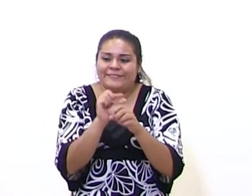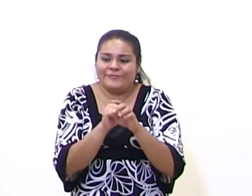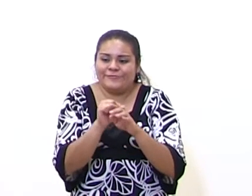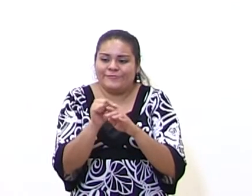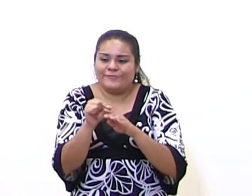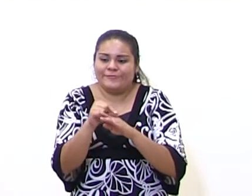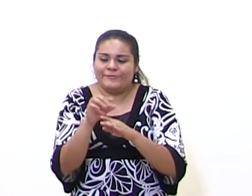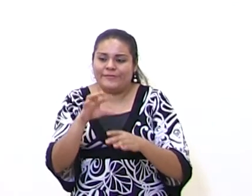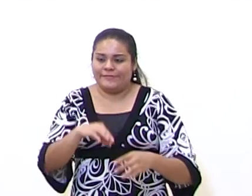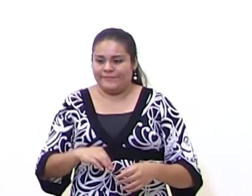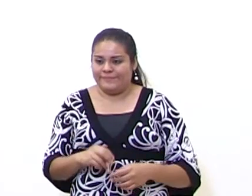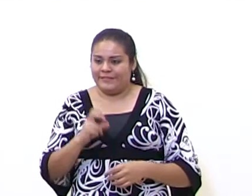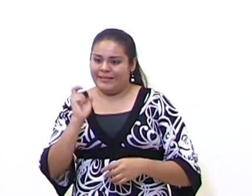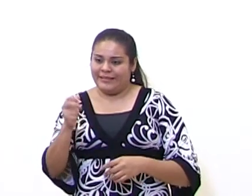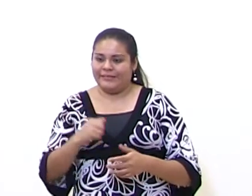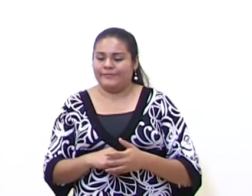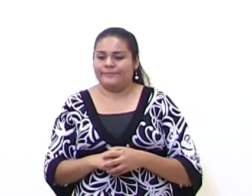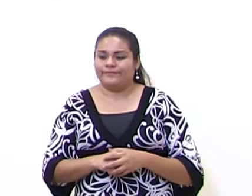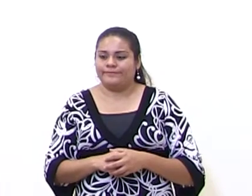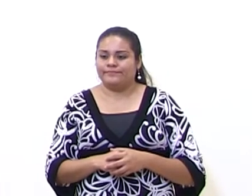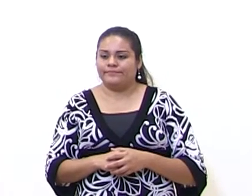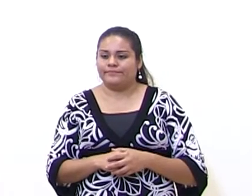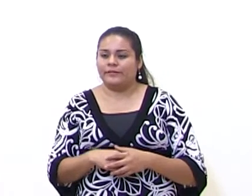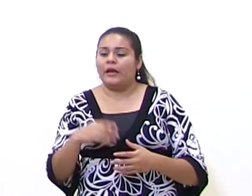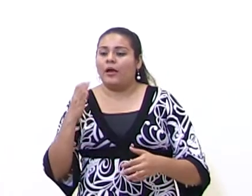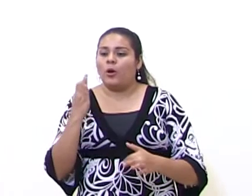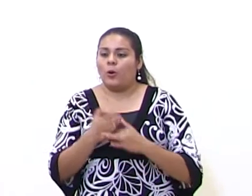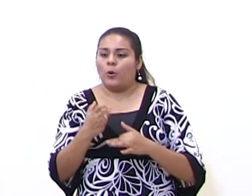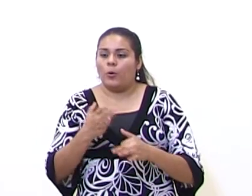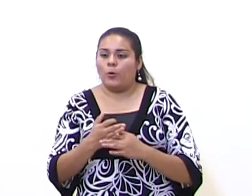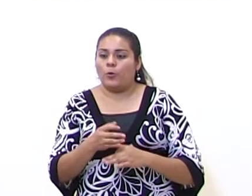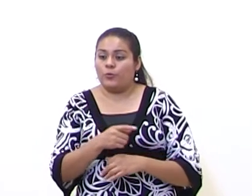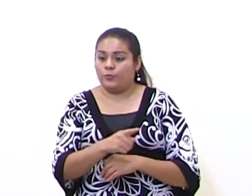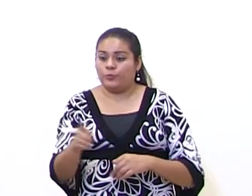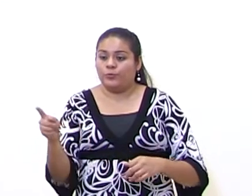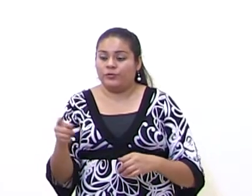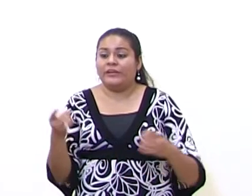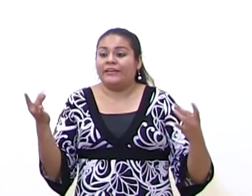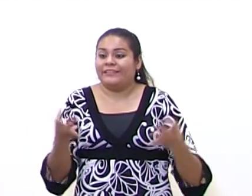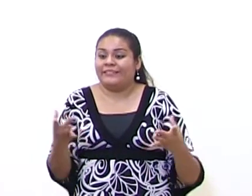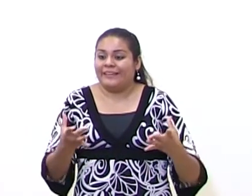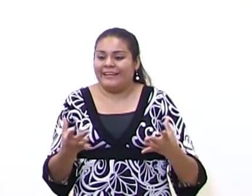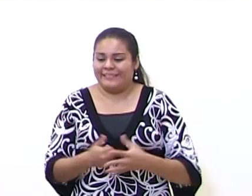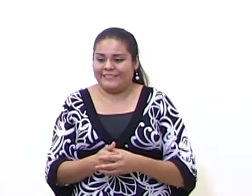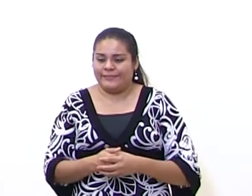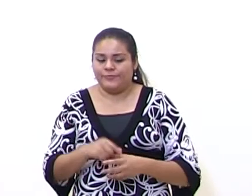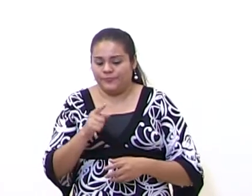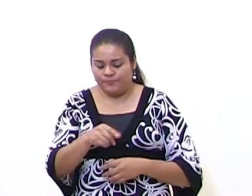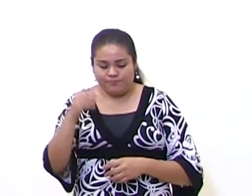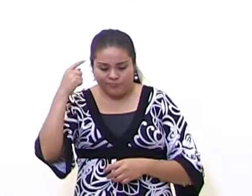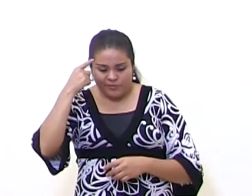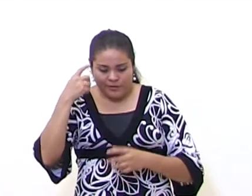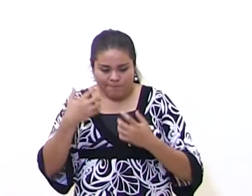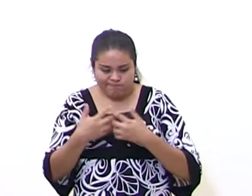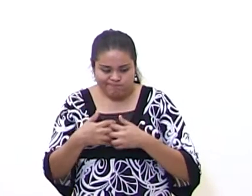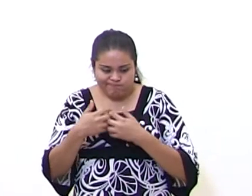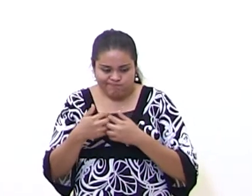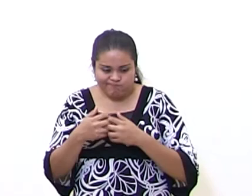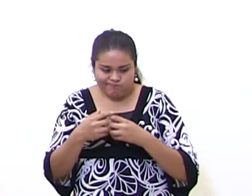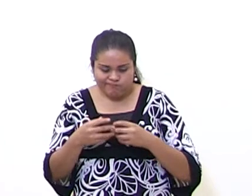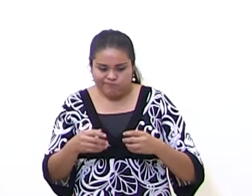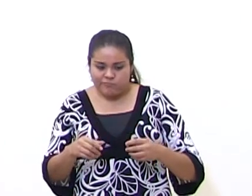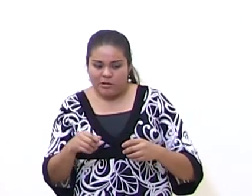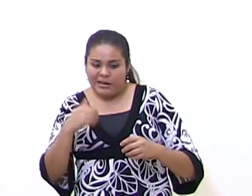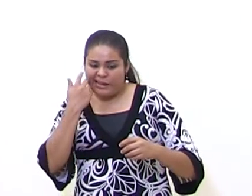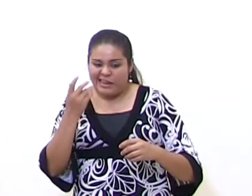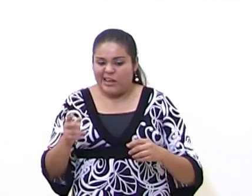lo que pretendemos, que ustedes como competencia, como aprendizaje esperado, pues ustedes logren llegar a